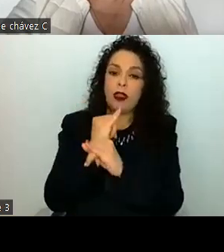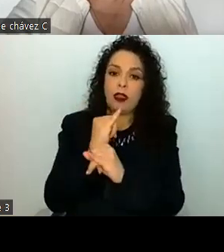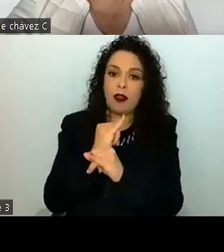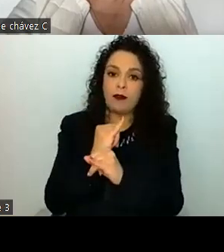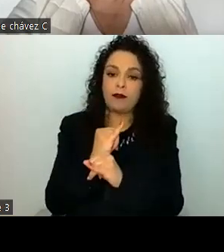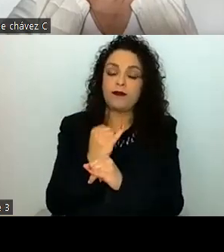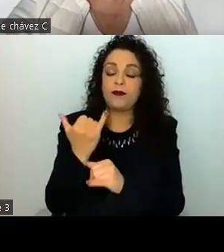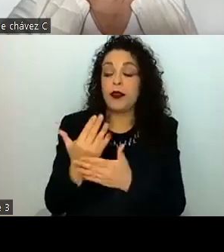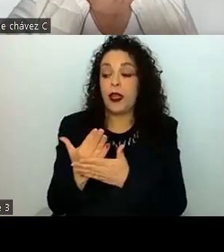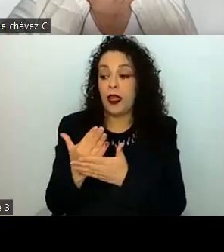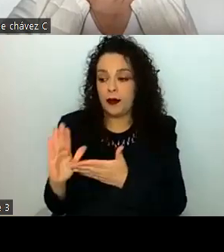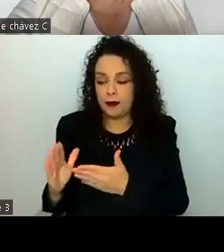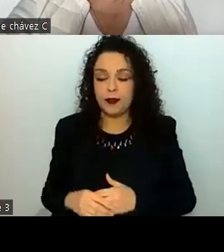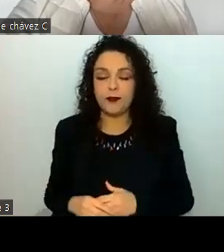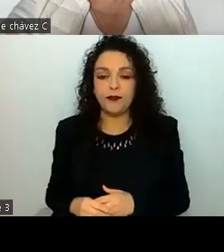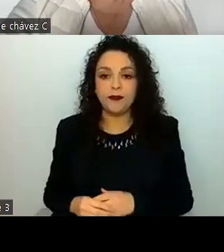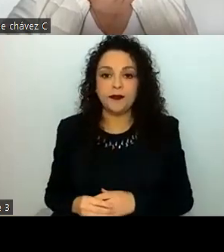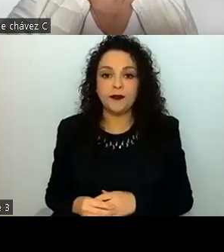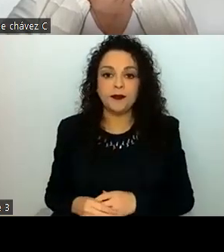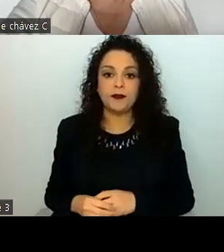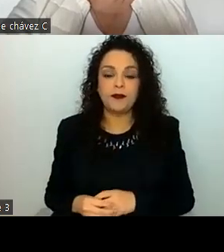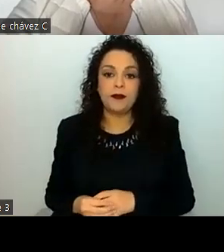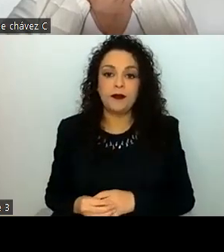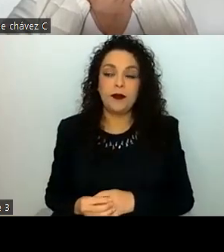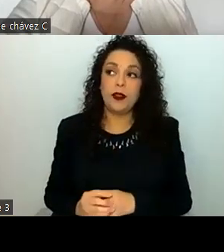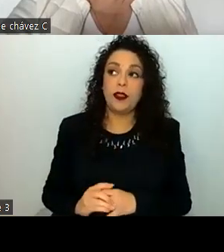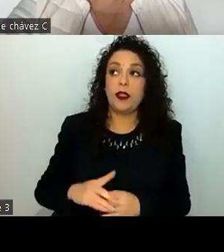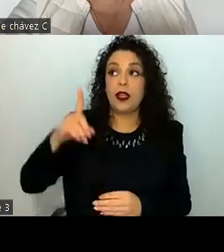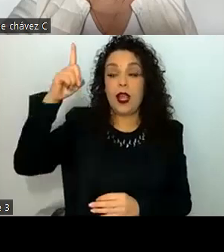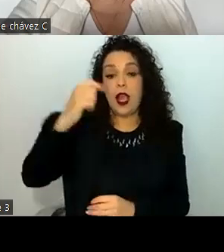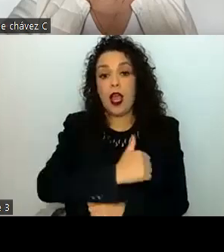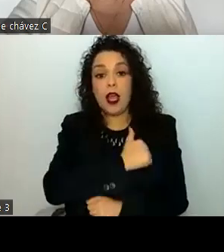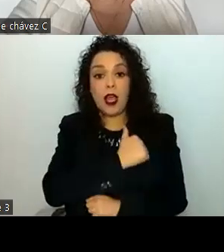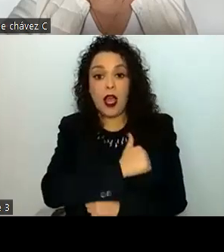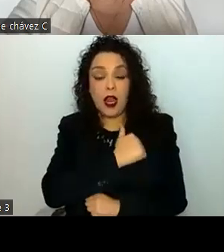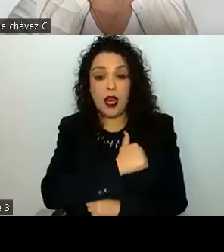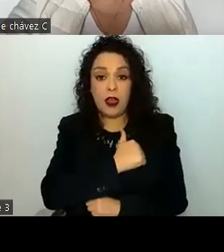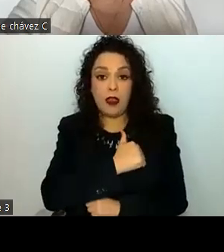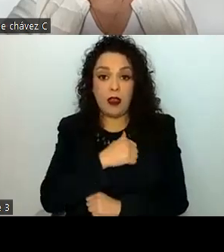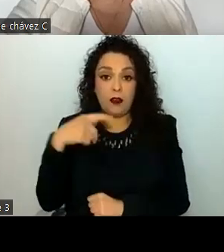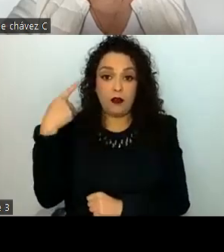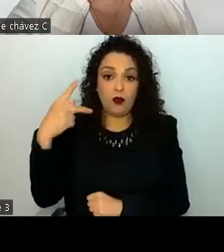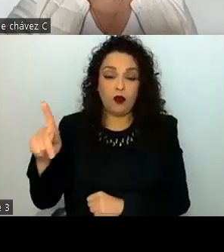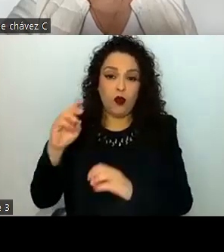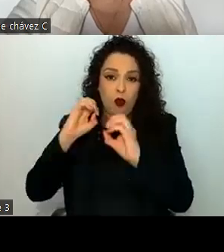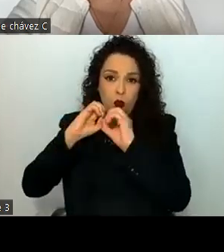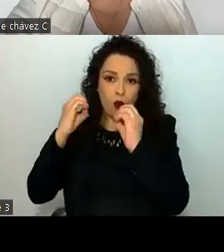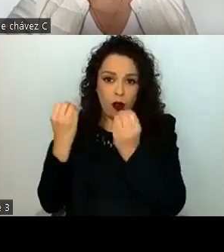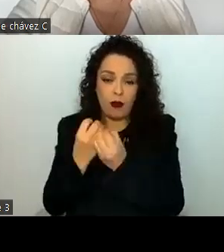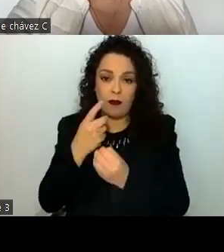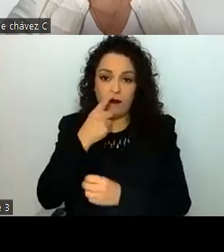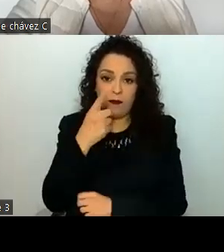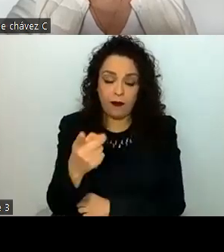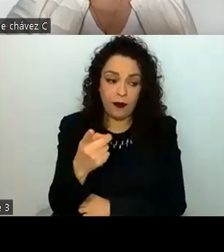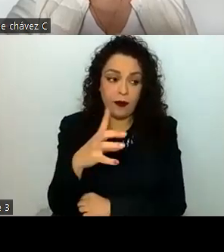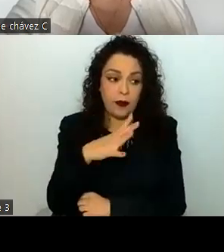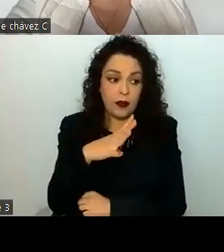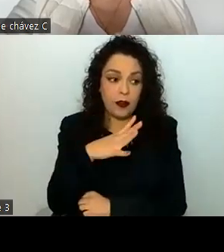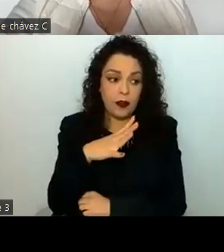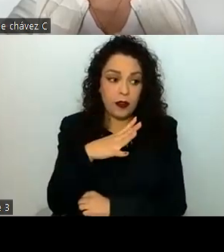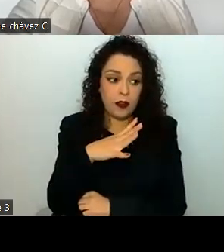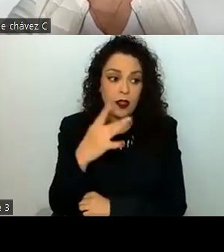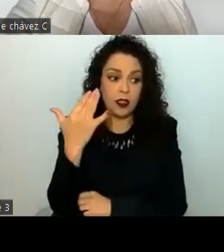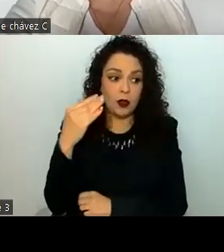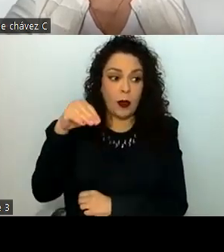Adicionalmente, el órgano regulador de Canadá establece una velocidad de carga de 10 megabytes de carga, de